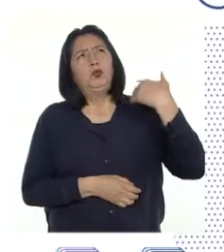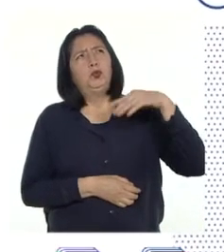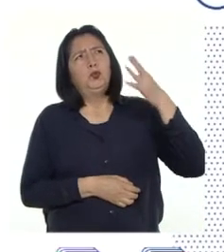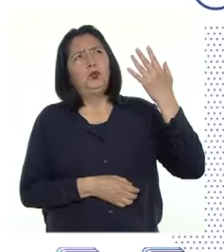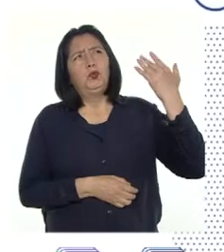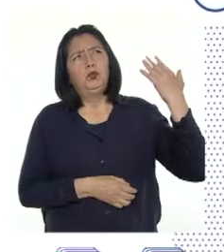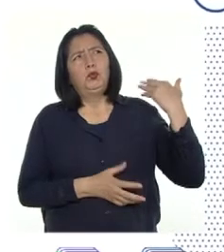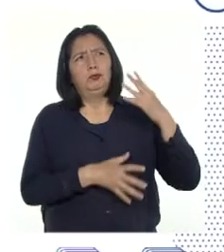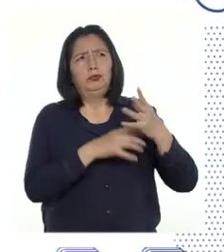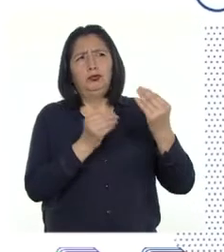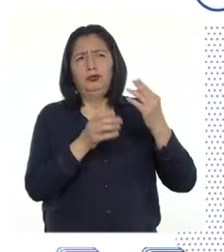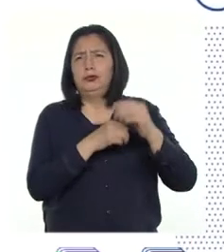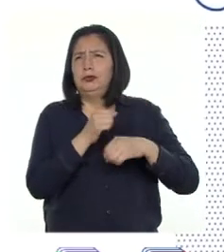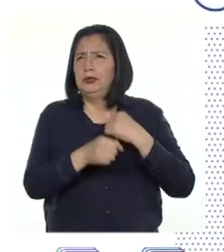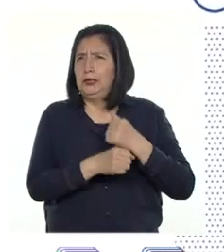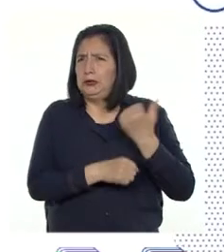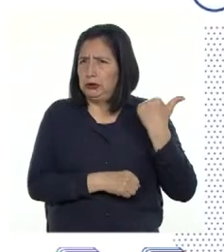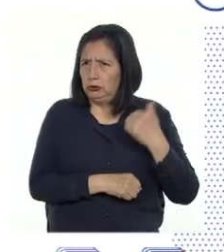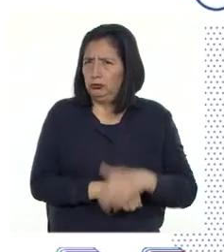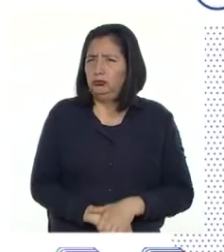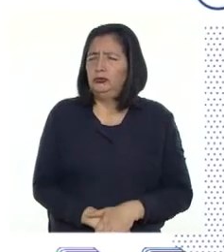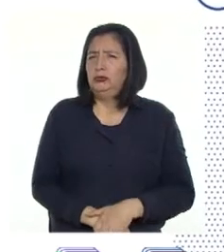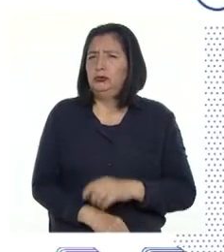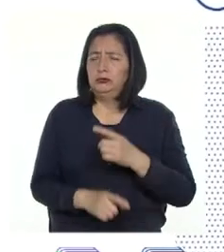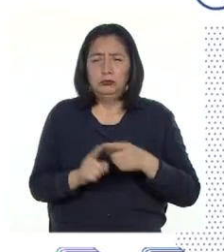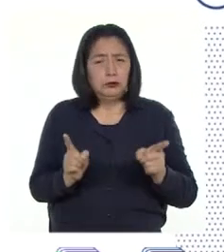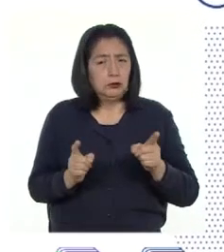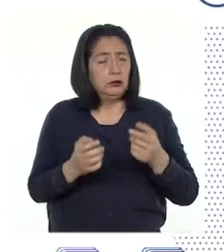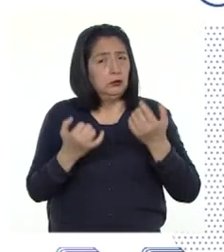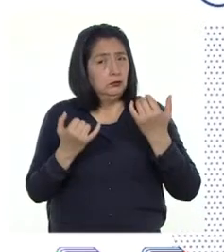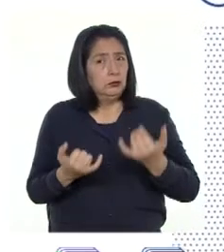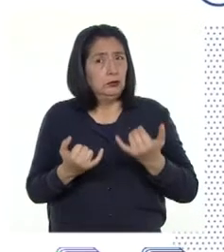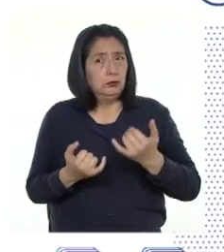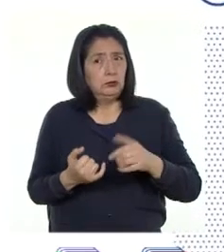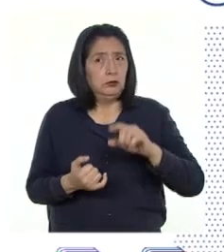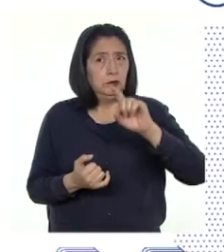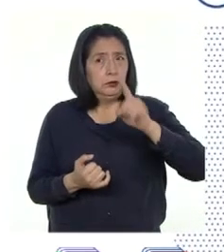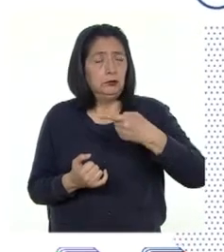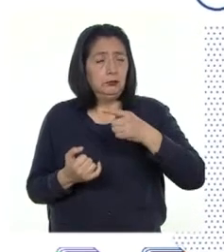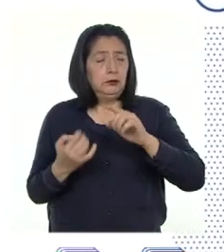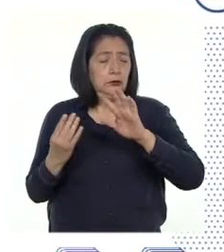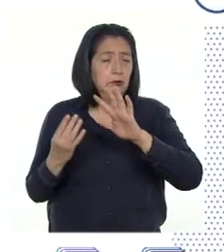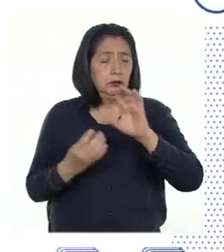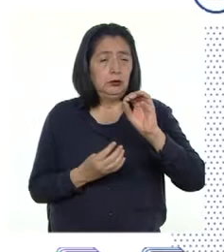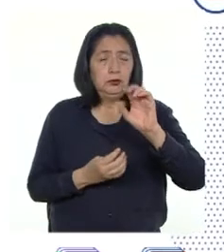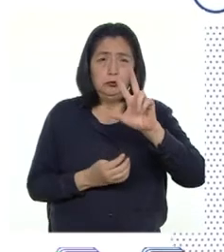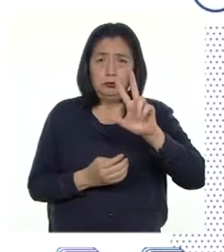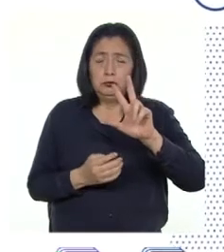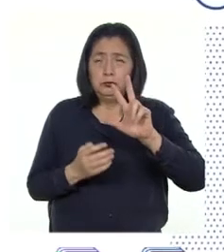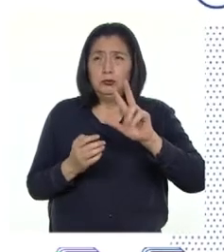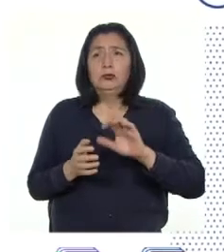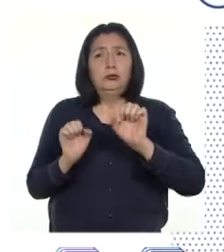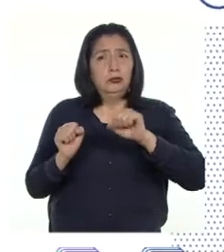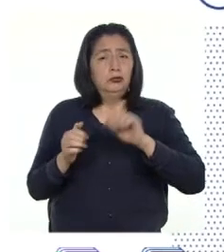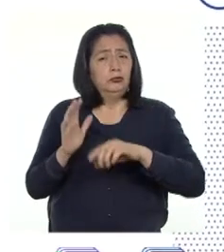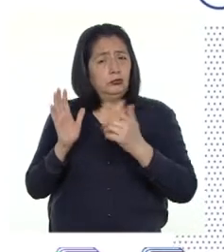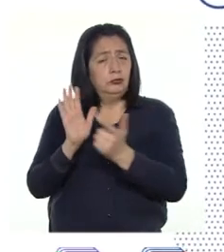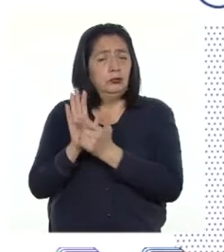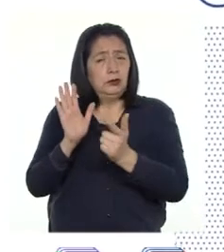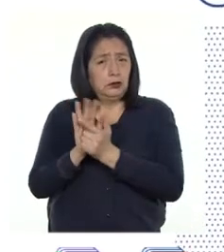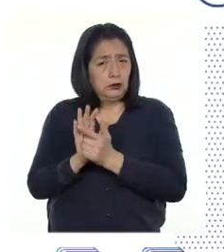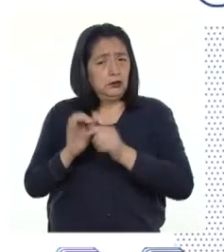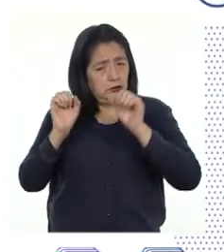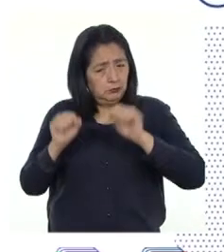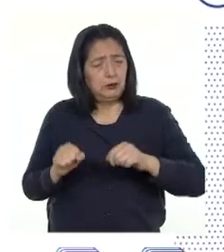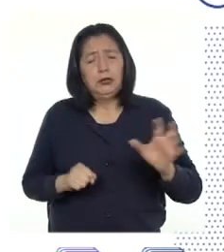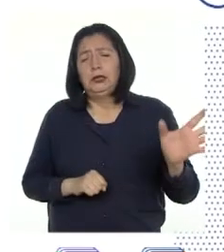1874. ¡Uf! Hace muchísimos años. Pero recién en 1908 se promulgó la ley que abrió la posibilidad